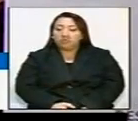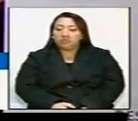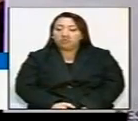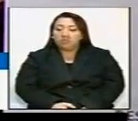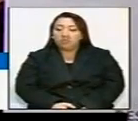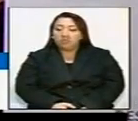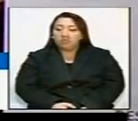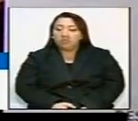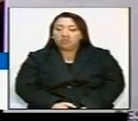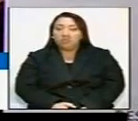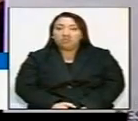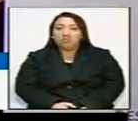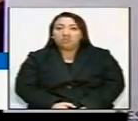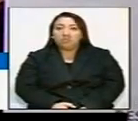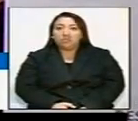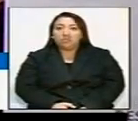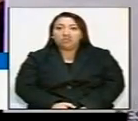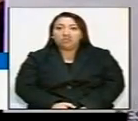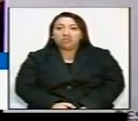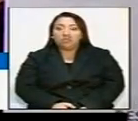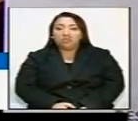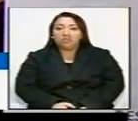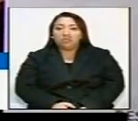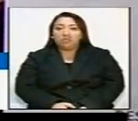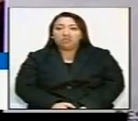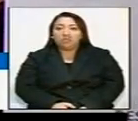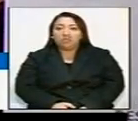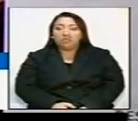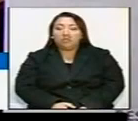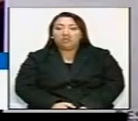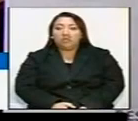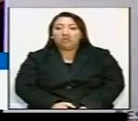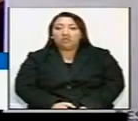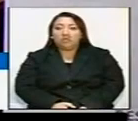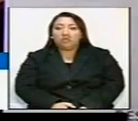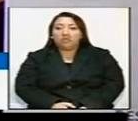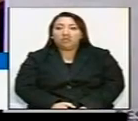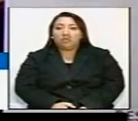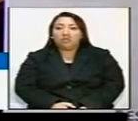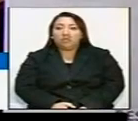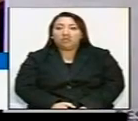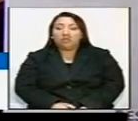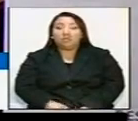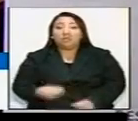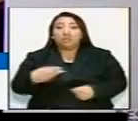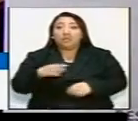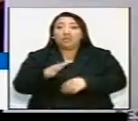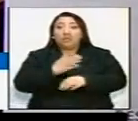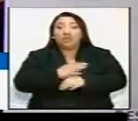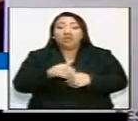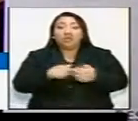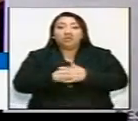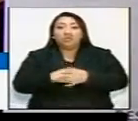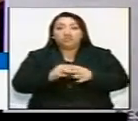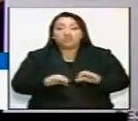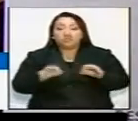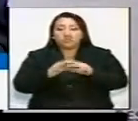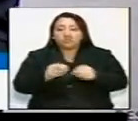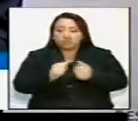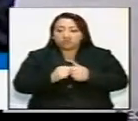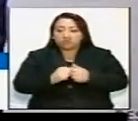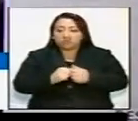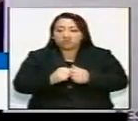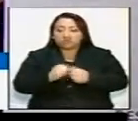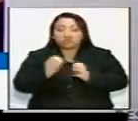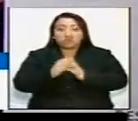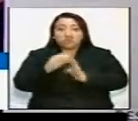en realidad, mientras que el quintil más alto, que estaba proporcionado con el quintil